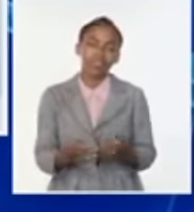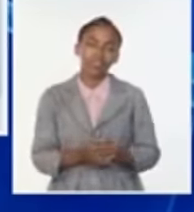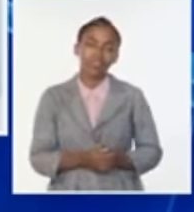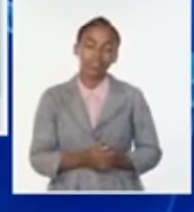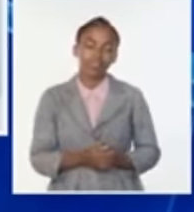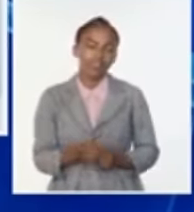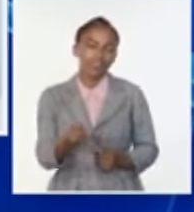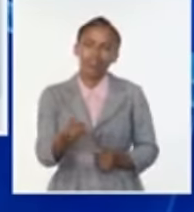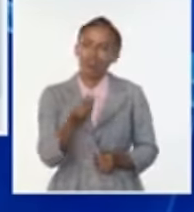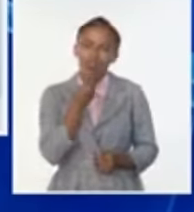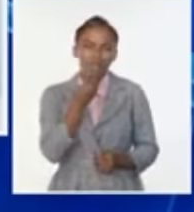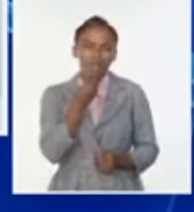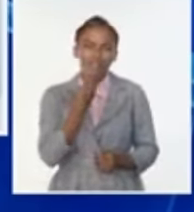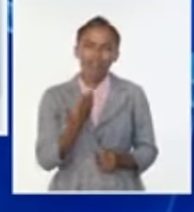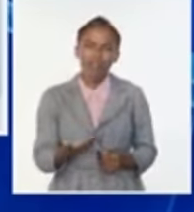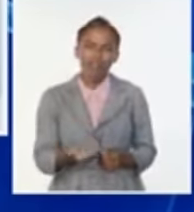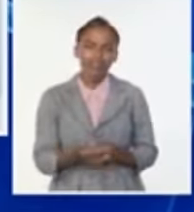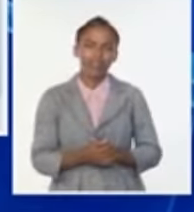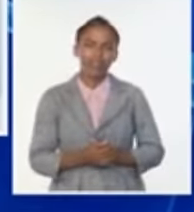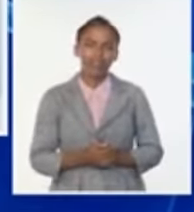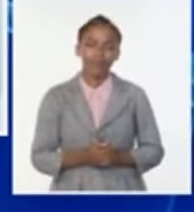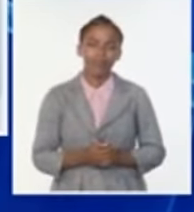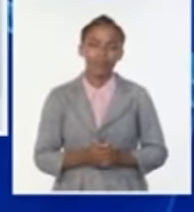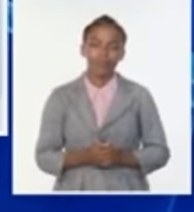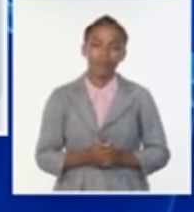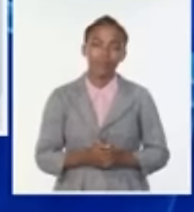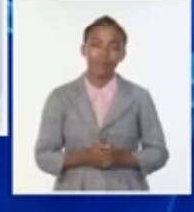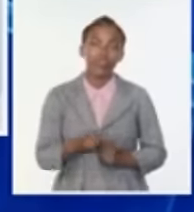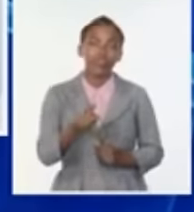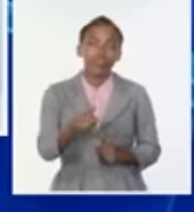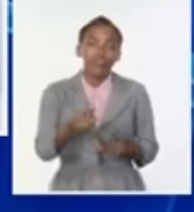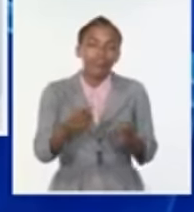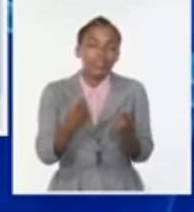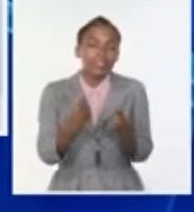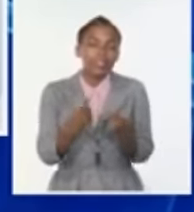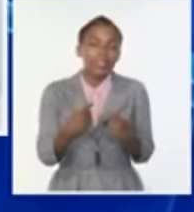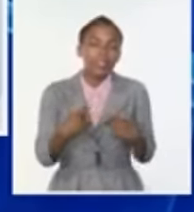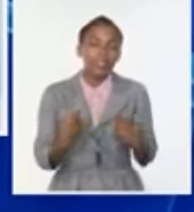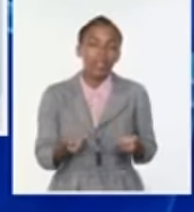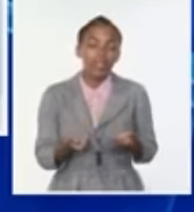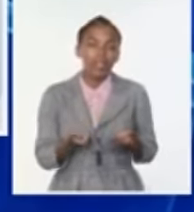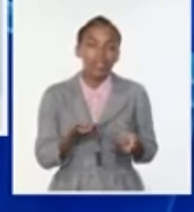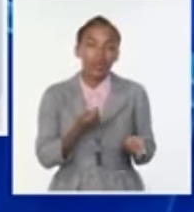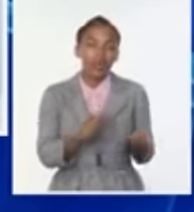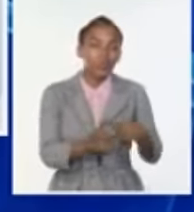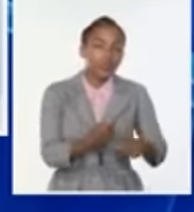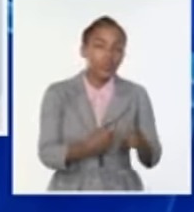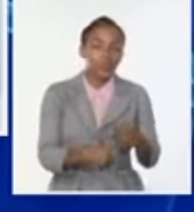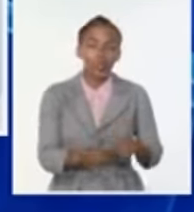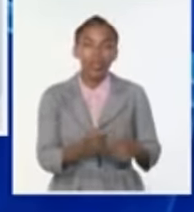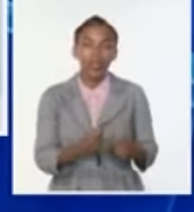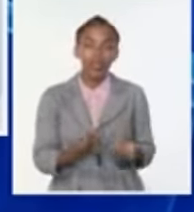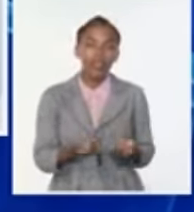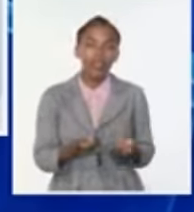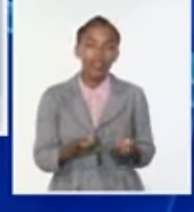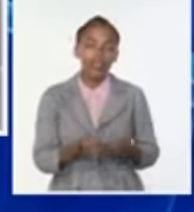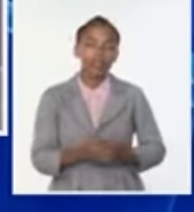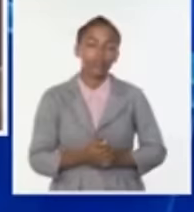Usted tiene que diferir esos gastos de una manera como está establecido en las